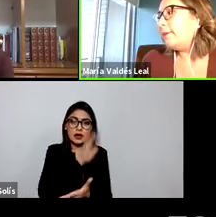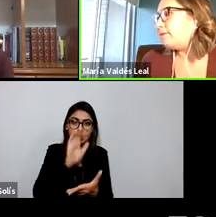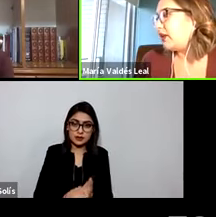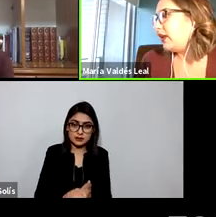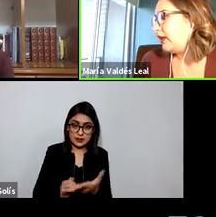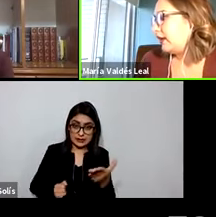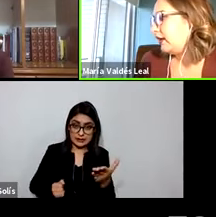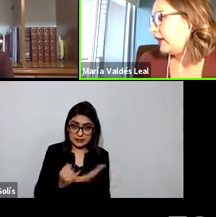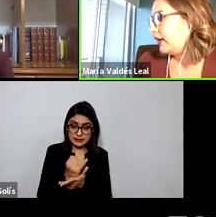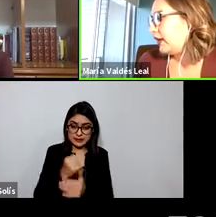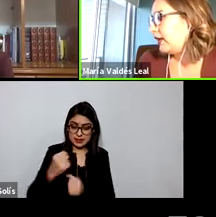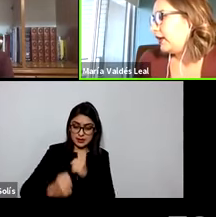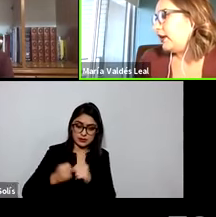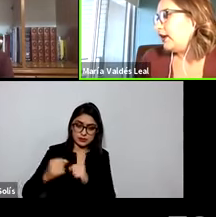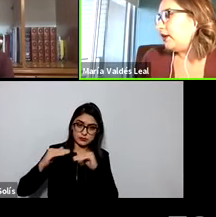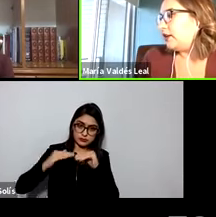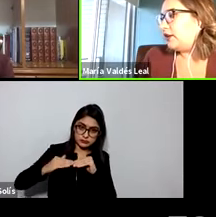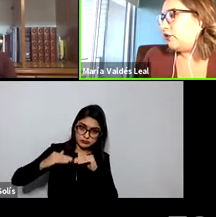una